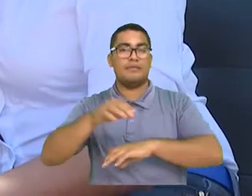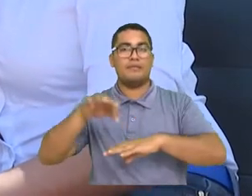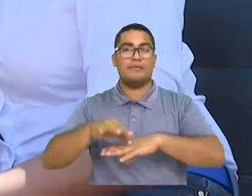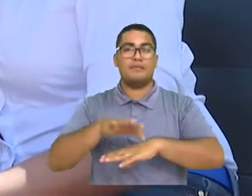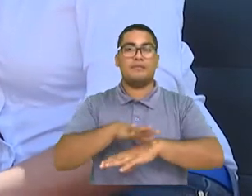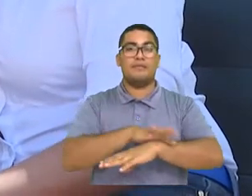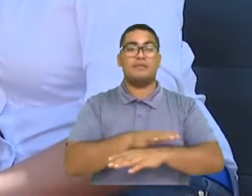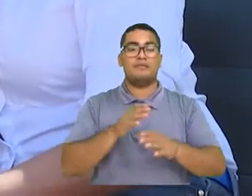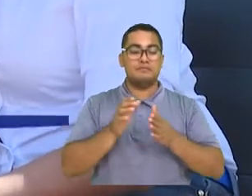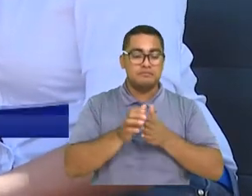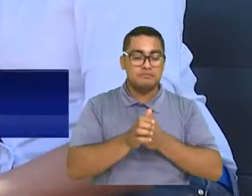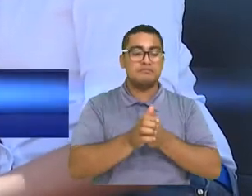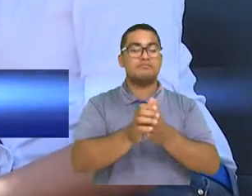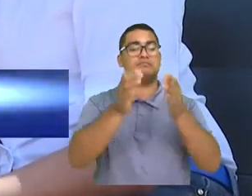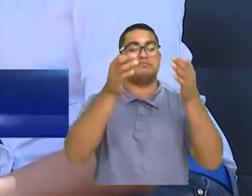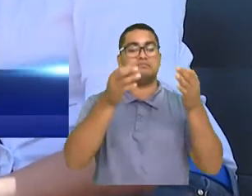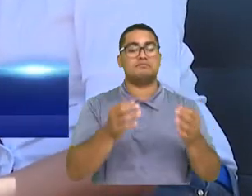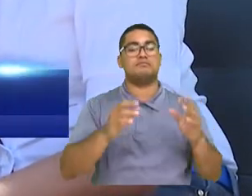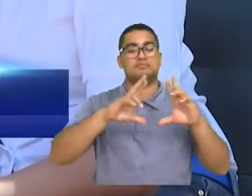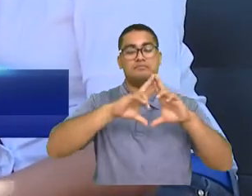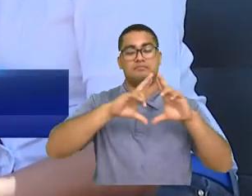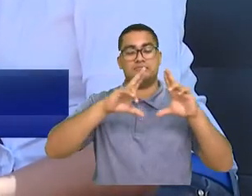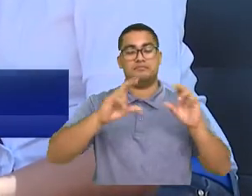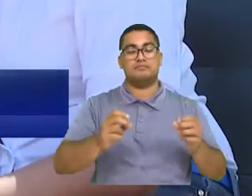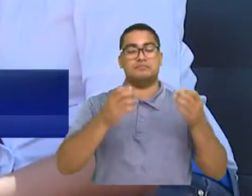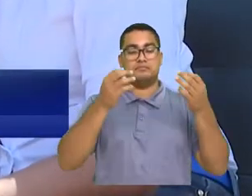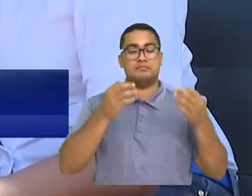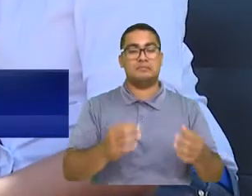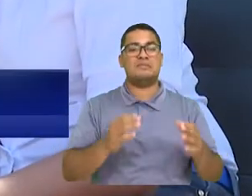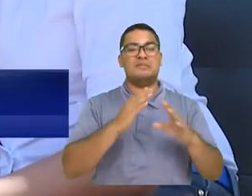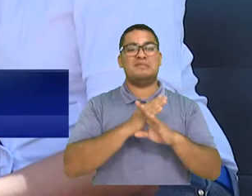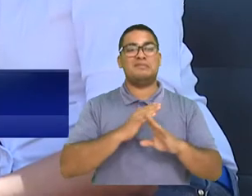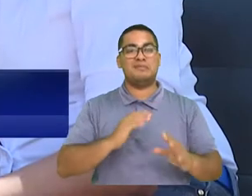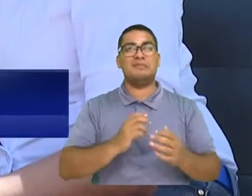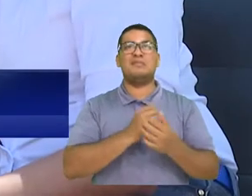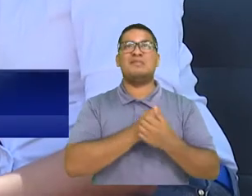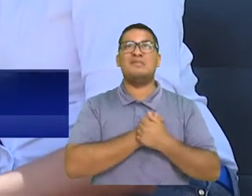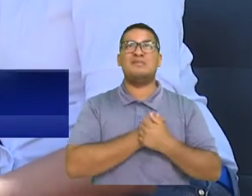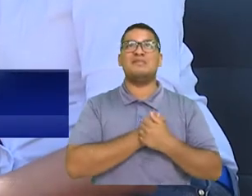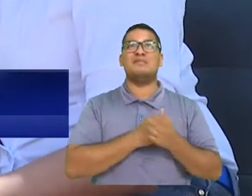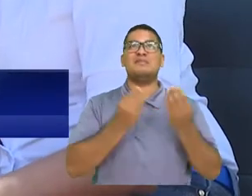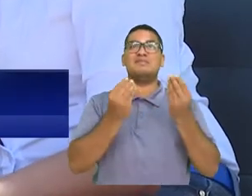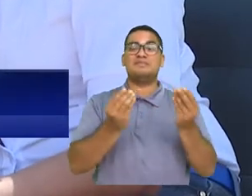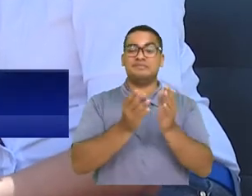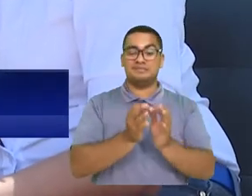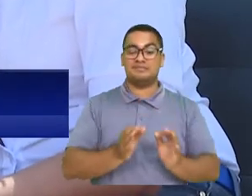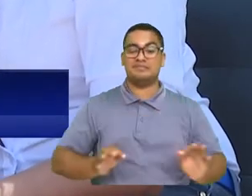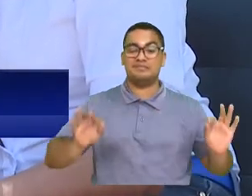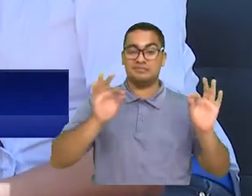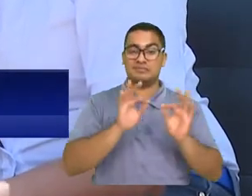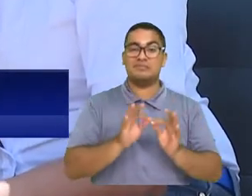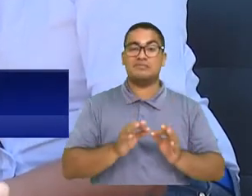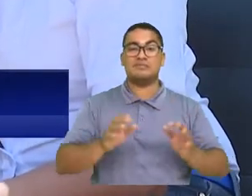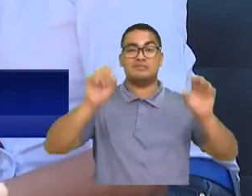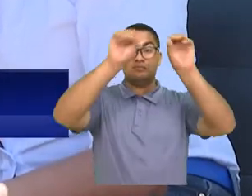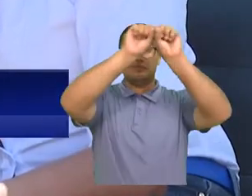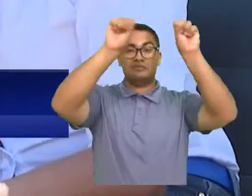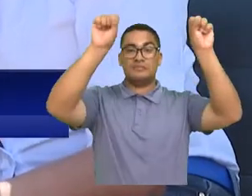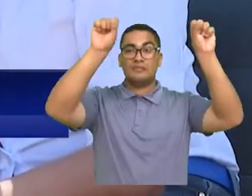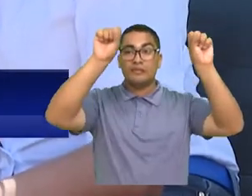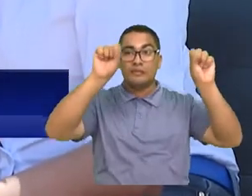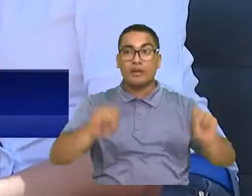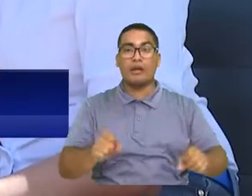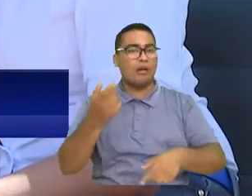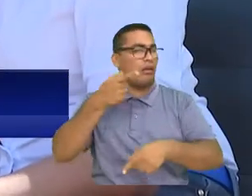para llevar a nuestra nación por una nación de bien y una nación de luz. Lo más importante de todo esto es que estos talleres son completamente